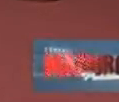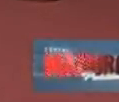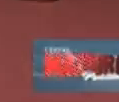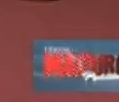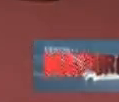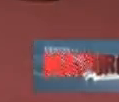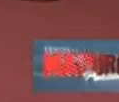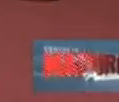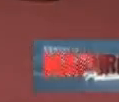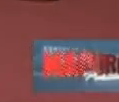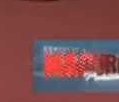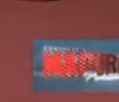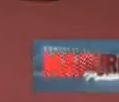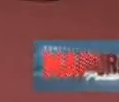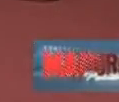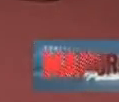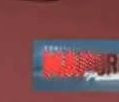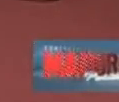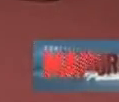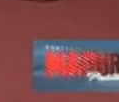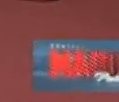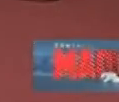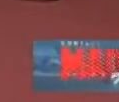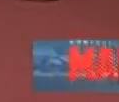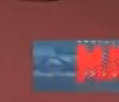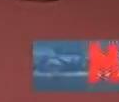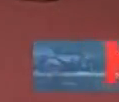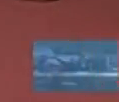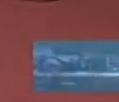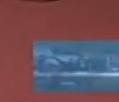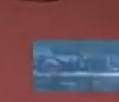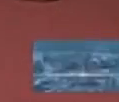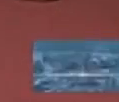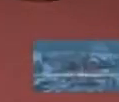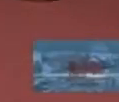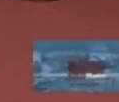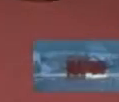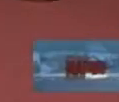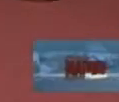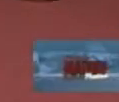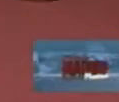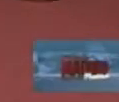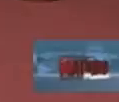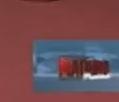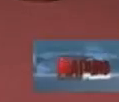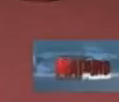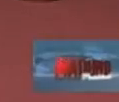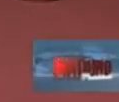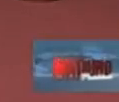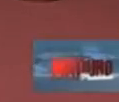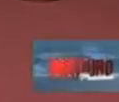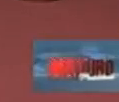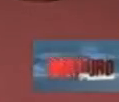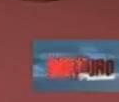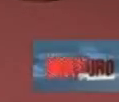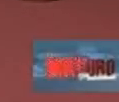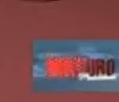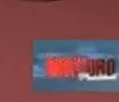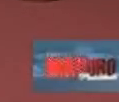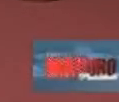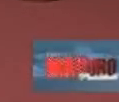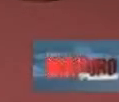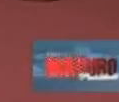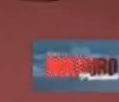allá, la solidaridad. Y en República Dominicana es la campeona mundial de la solidaridad del